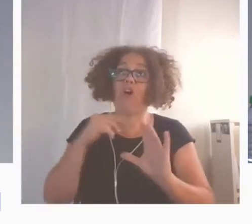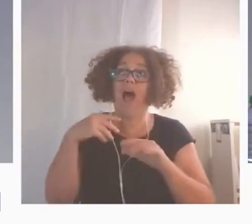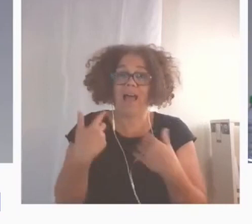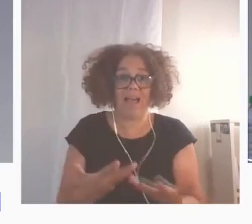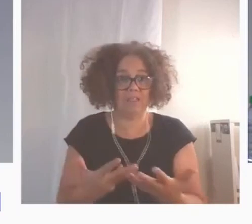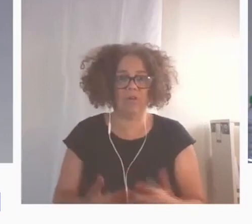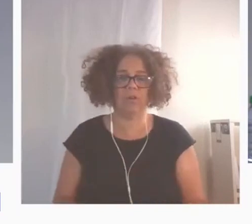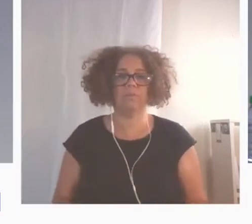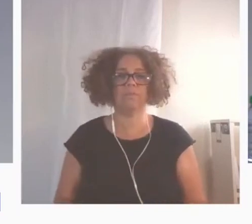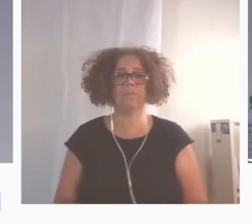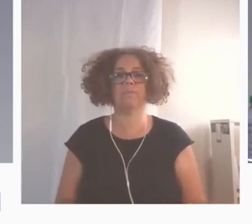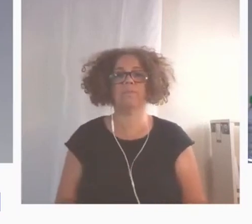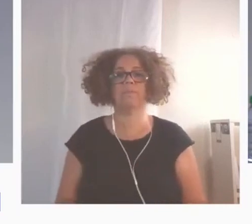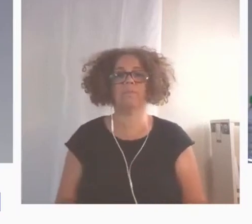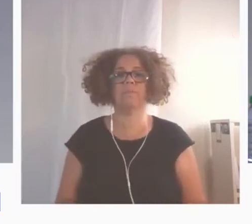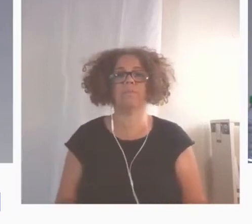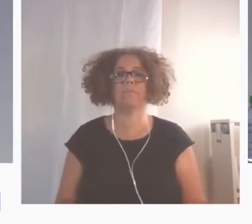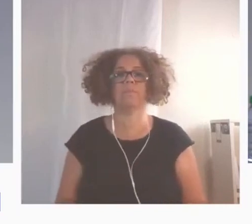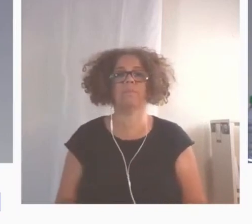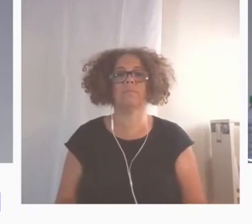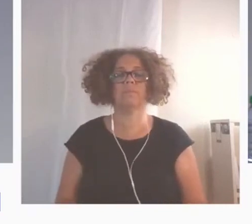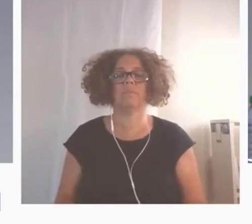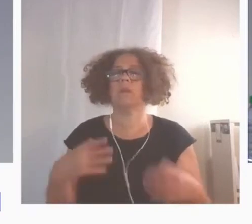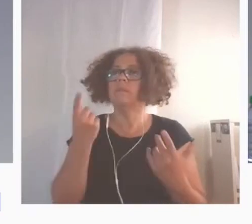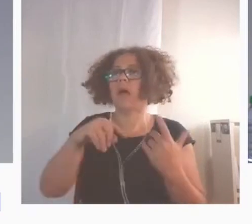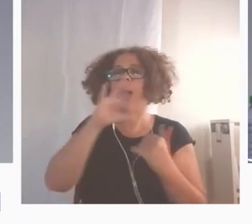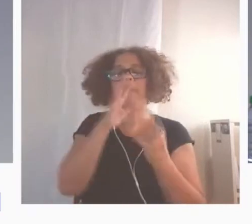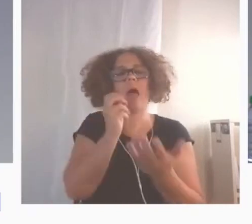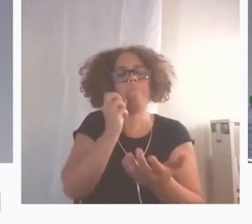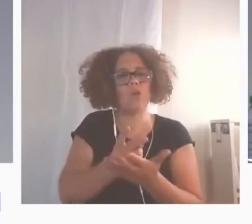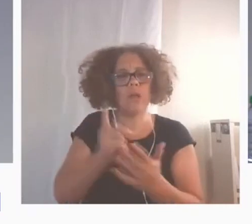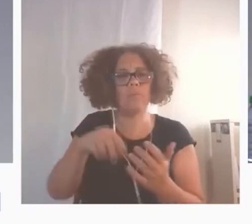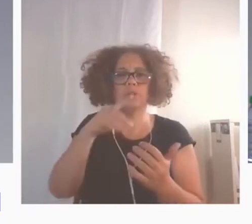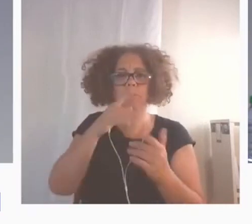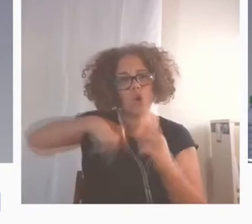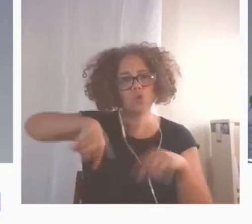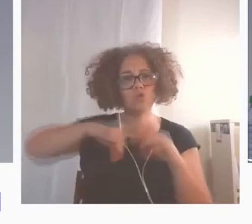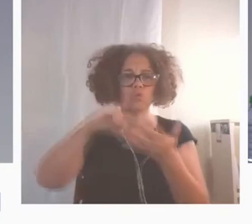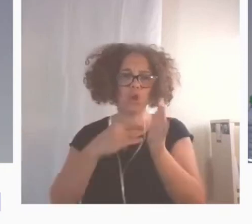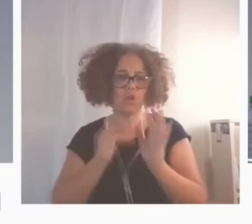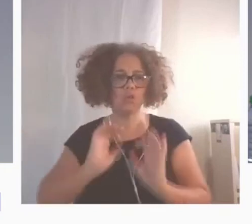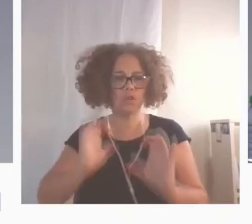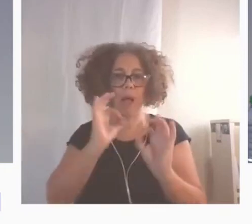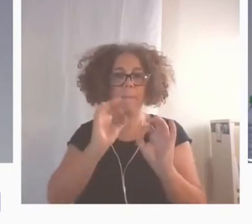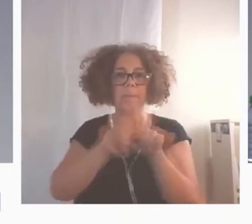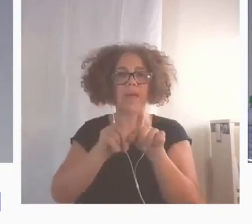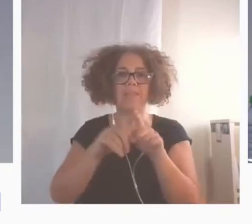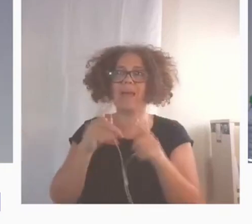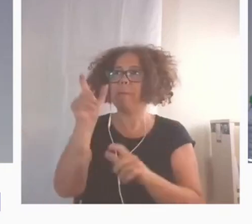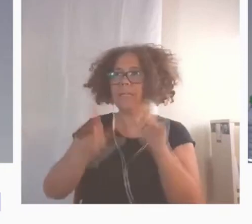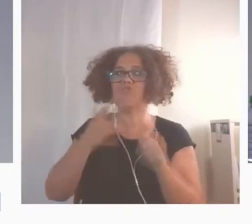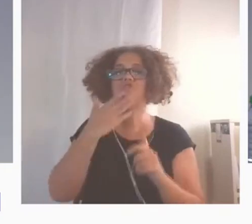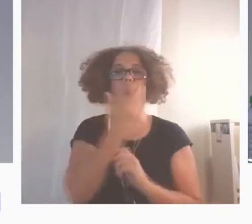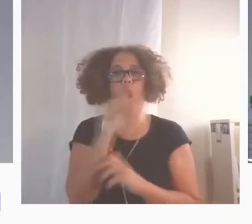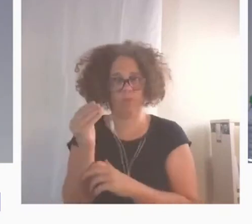eso apostamos mucho en proyectos y somos muy de proyectos disruptivos de gente joven y no